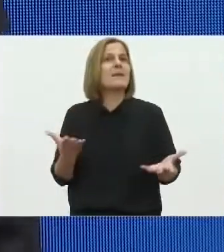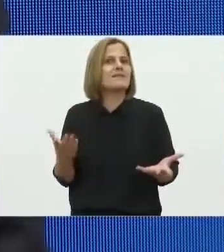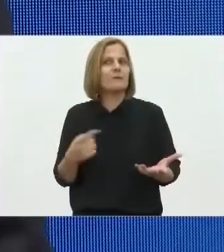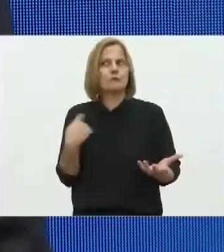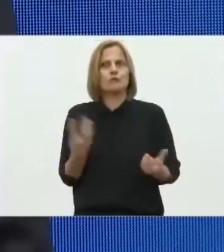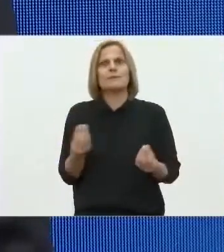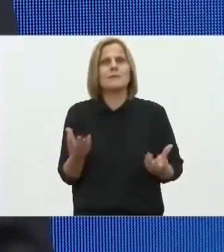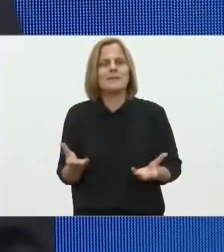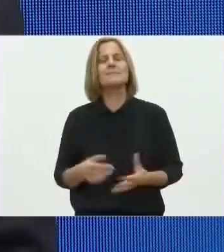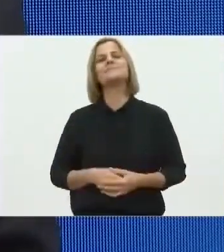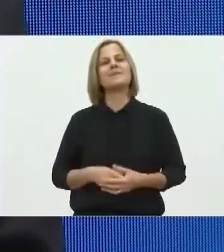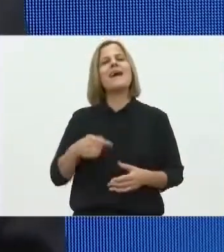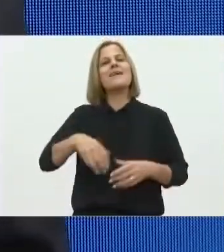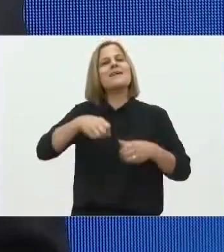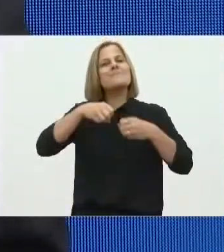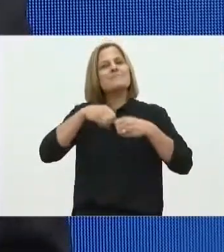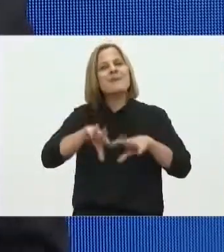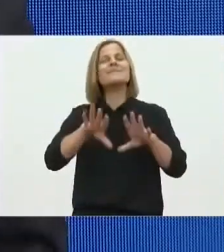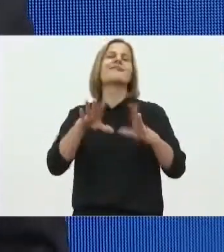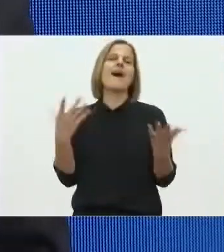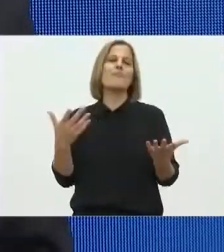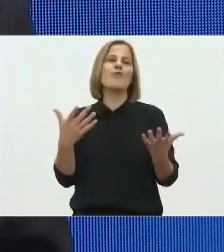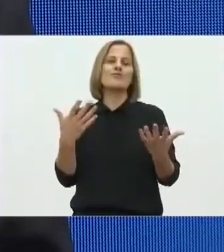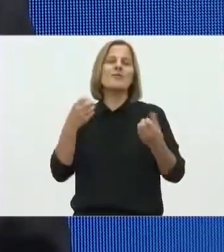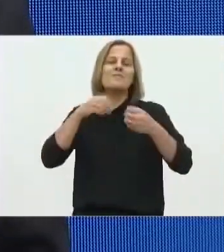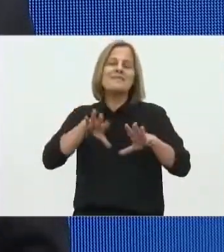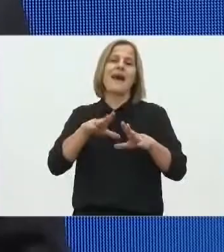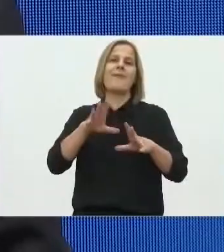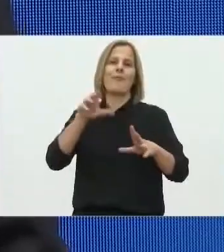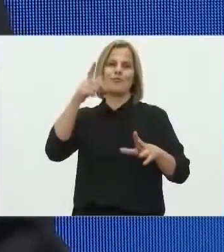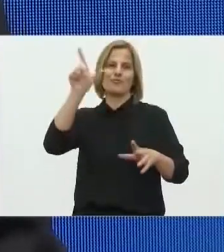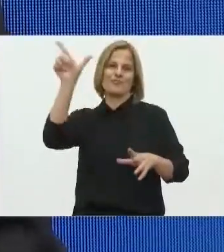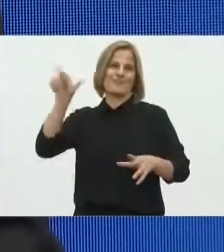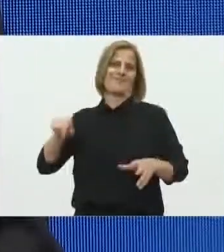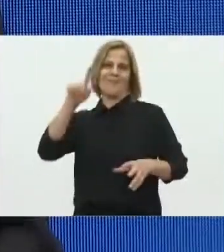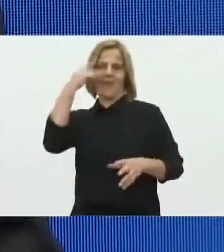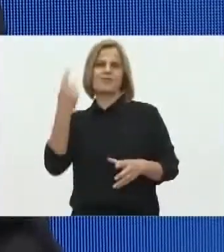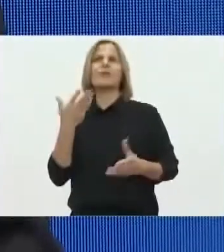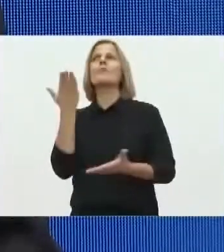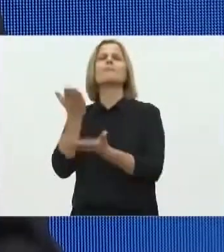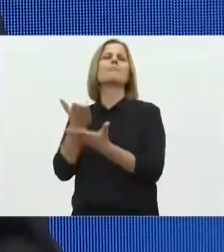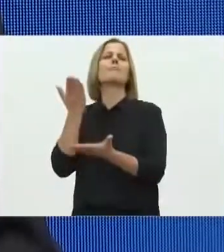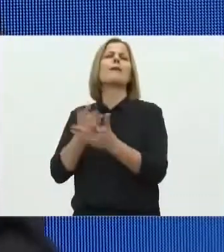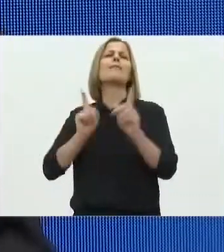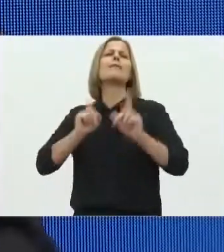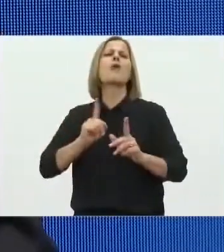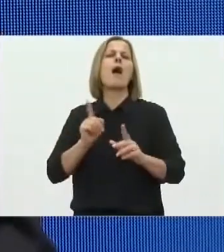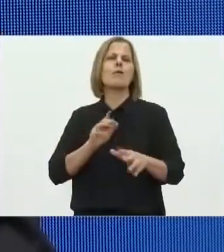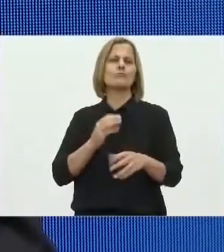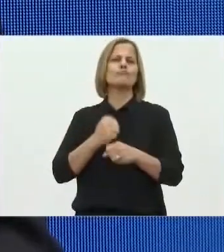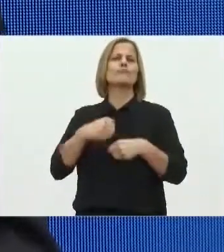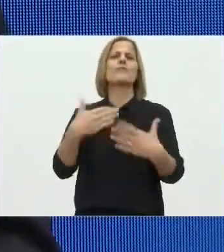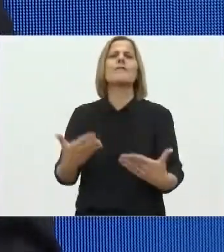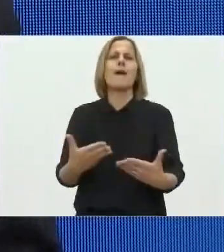nosotros. Allí iniciamos ante las autoridades nacionales el pedido de algunas actividades para empezar a